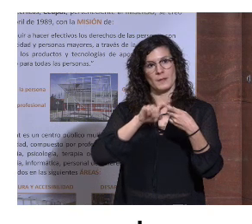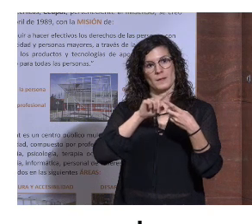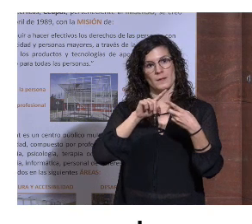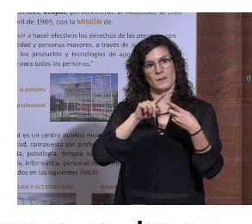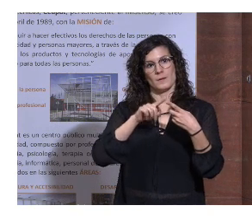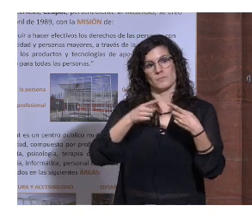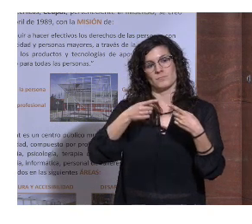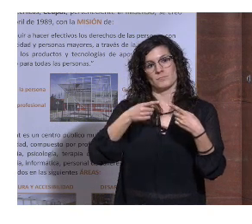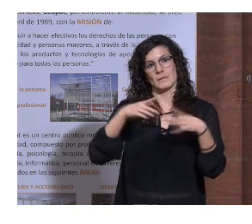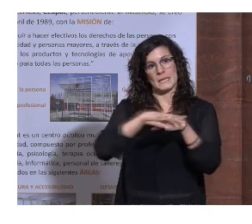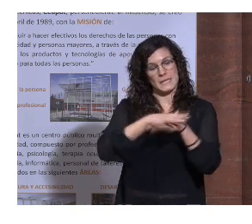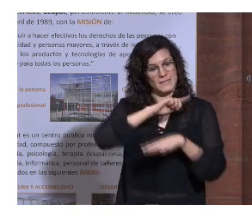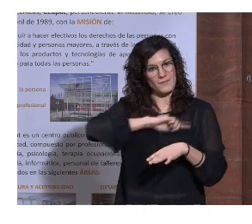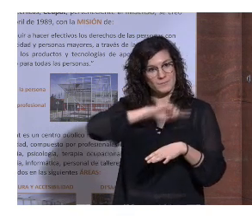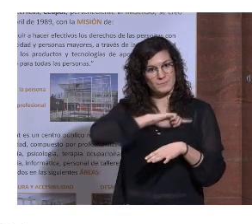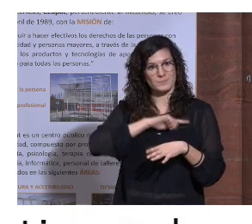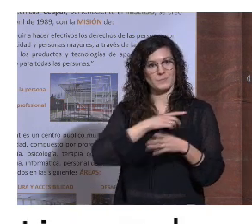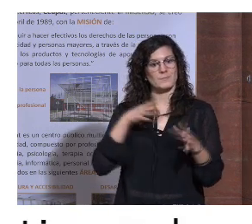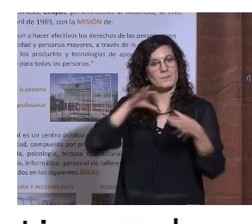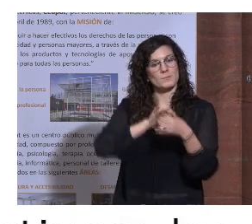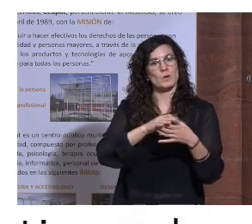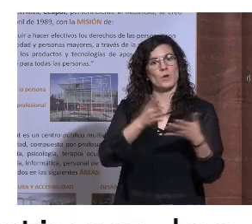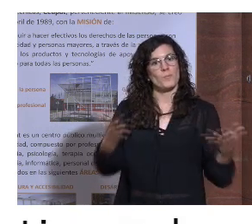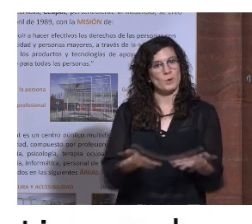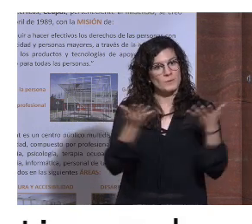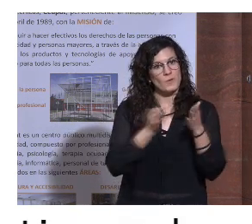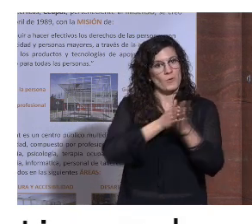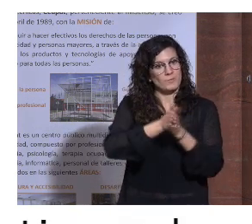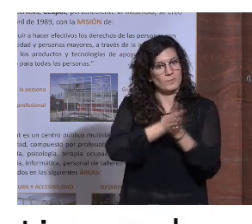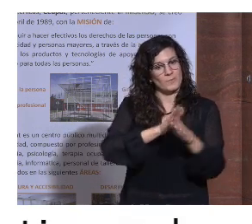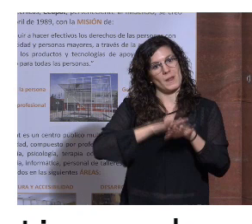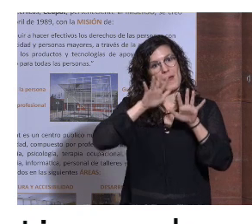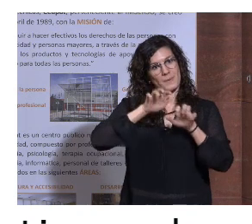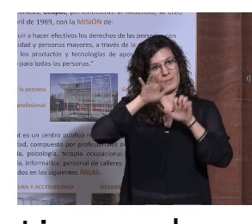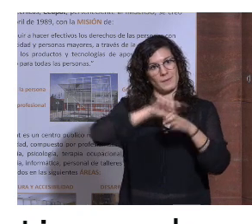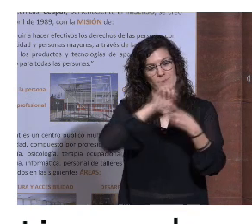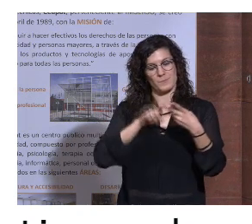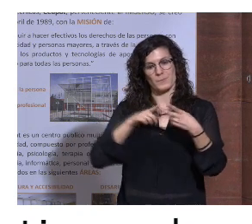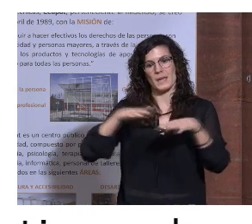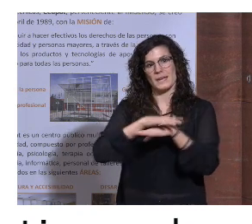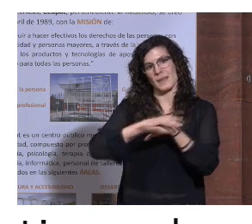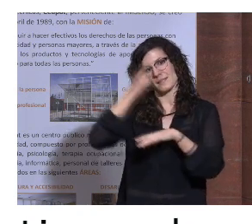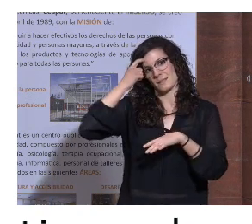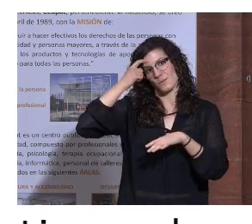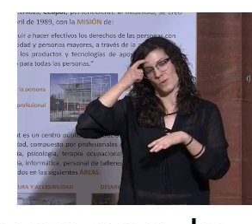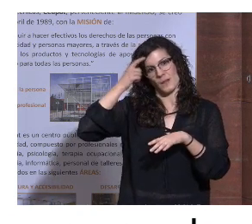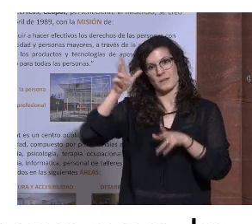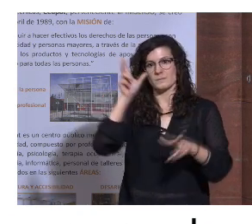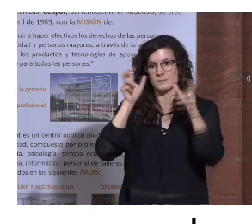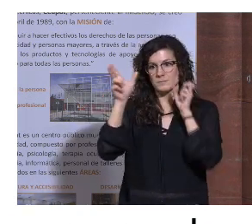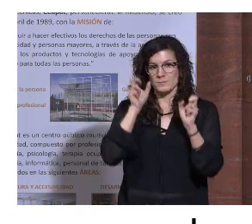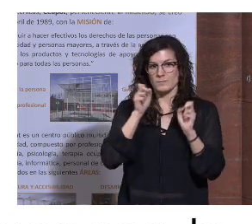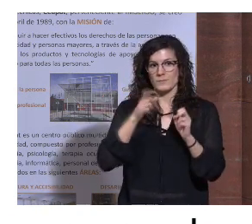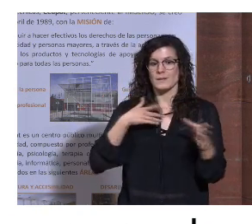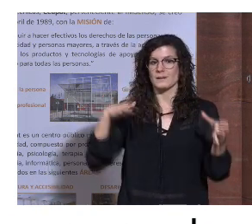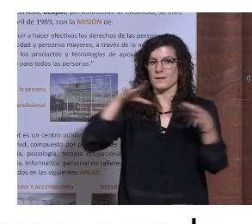afectivas, que son las que tienen que ver con la motivación y la implicación en el aprendizaje, las redes neuronales perceptivas, que son las que tienen